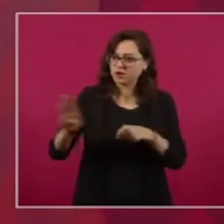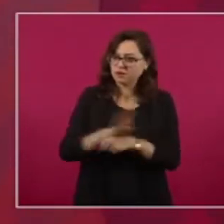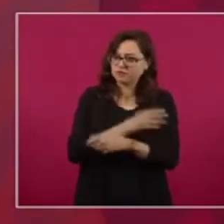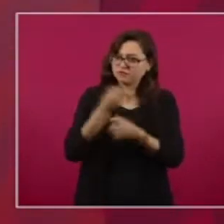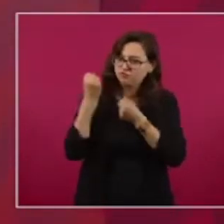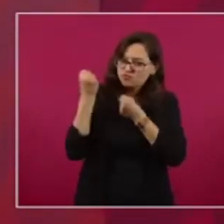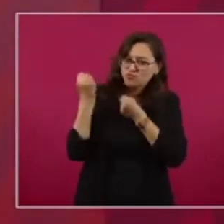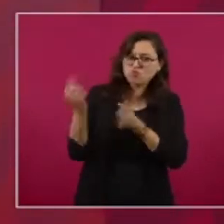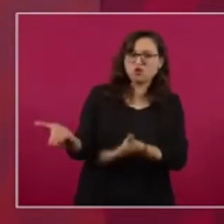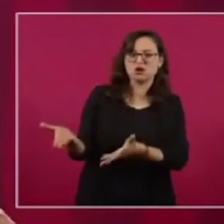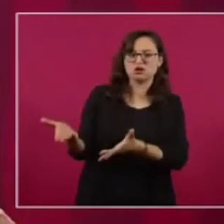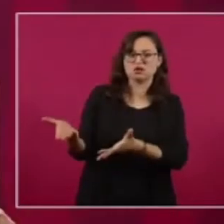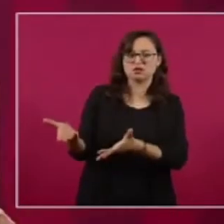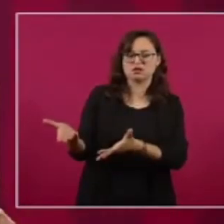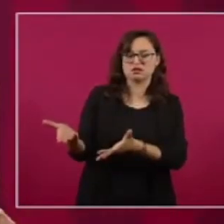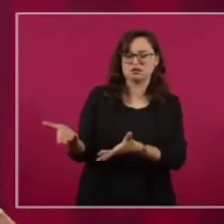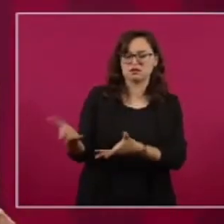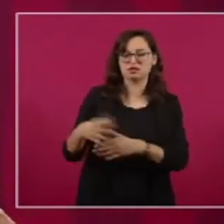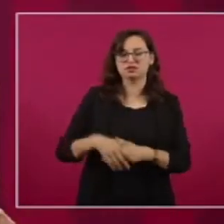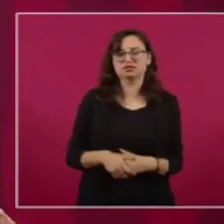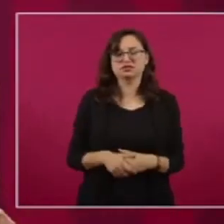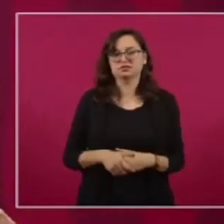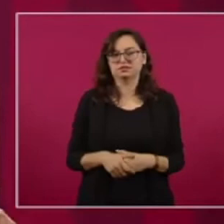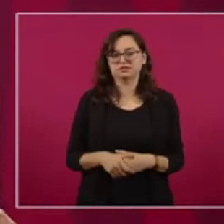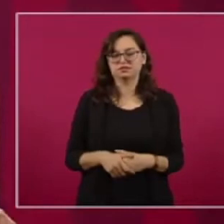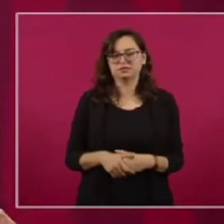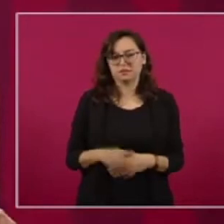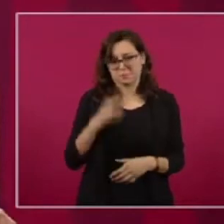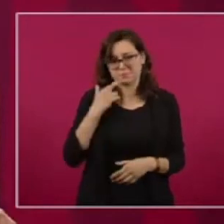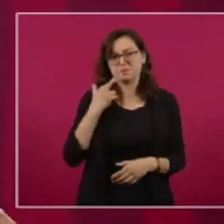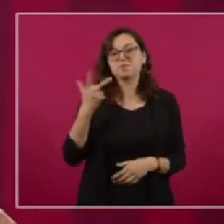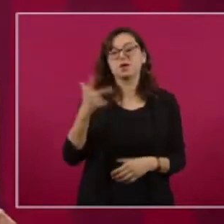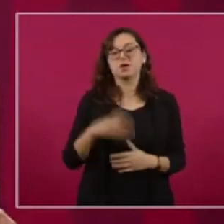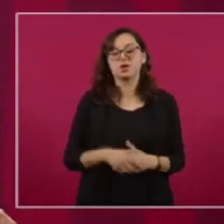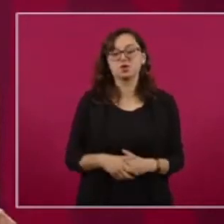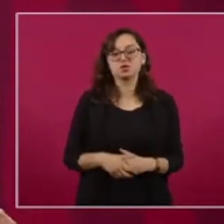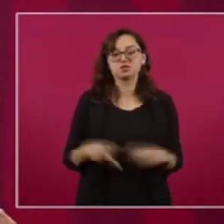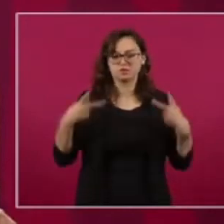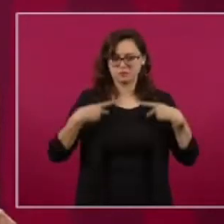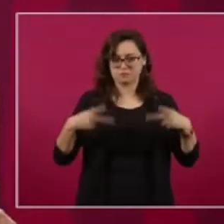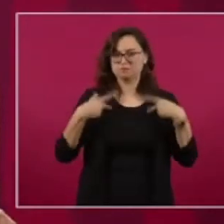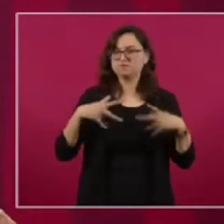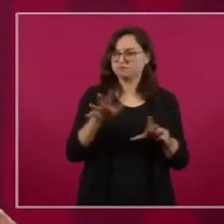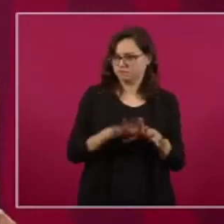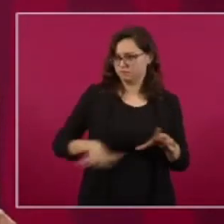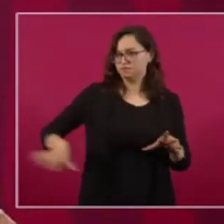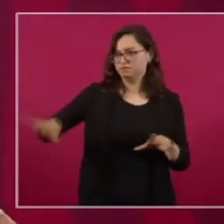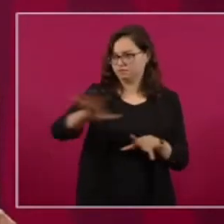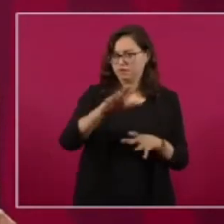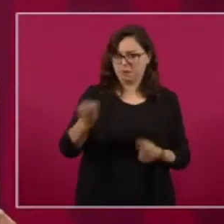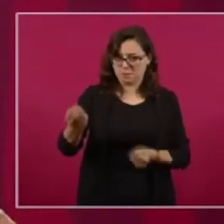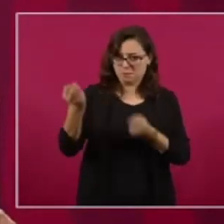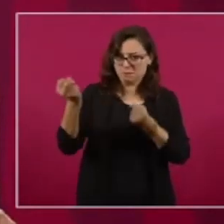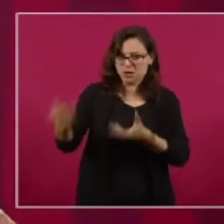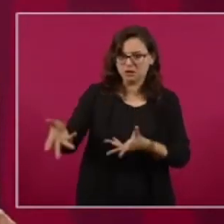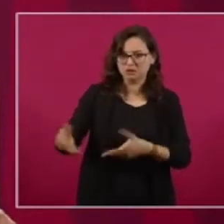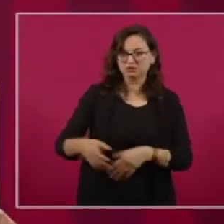en beneficio del pueblo, entregarle al pueblo los